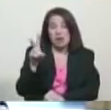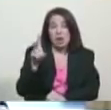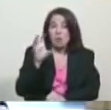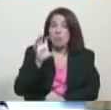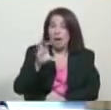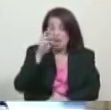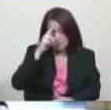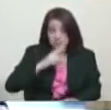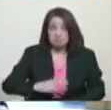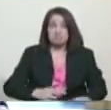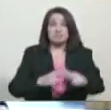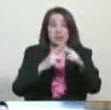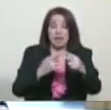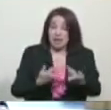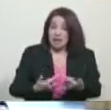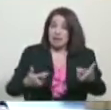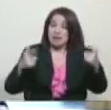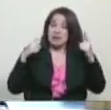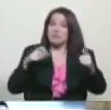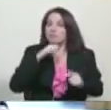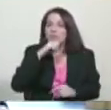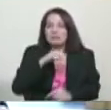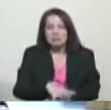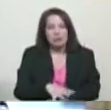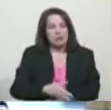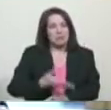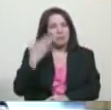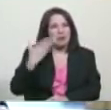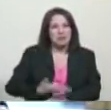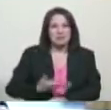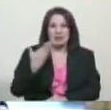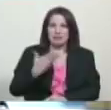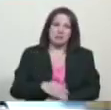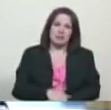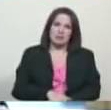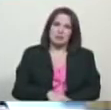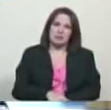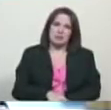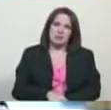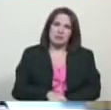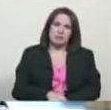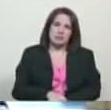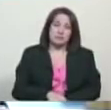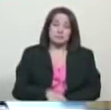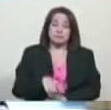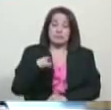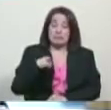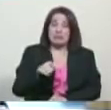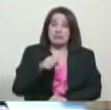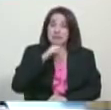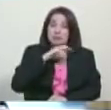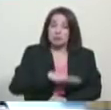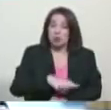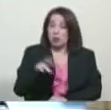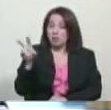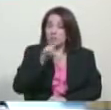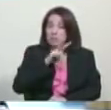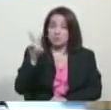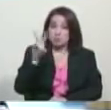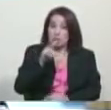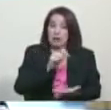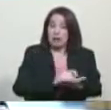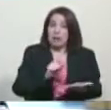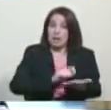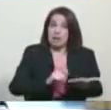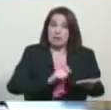historia. De una gran historia. Y esa gran historia que se escribió